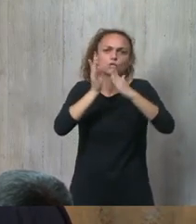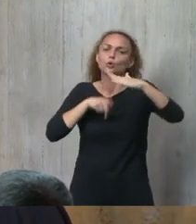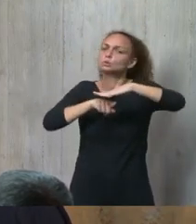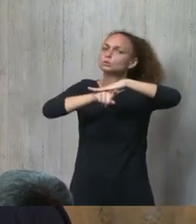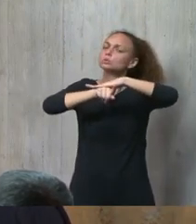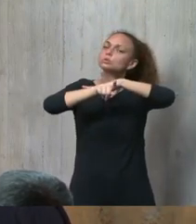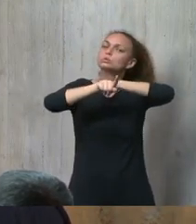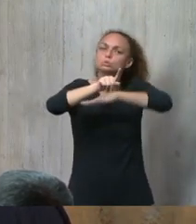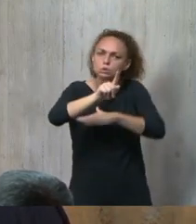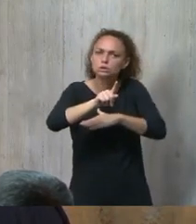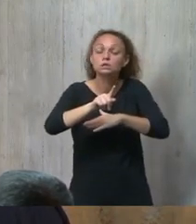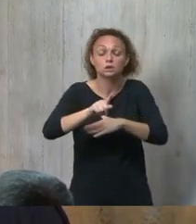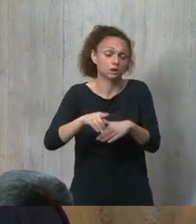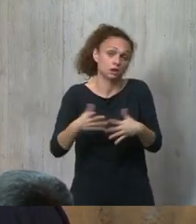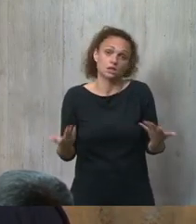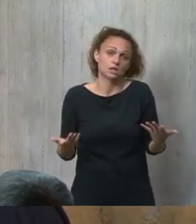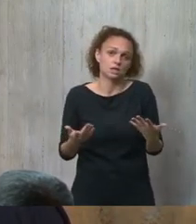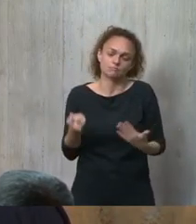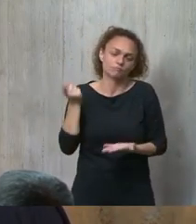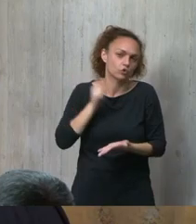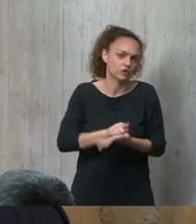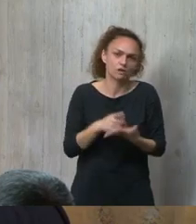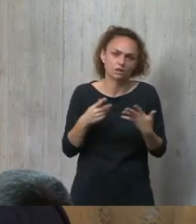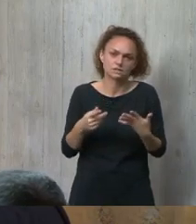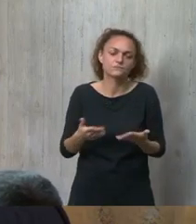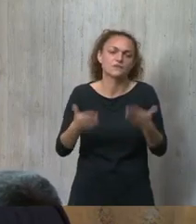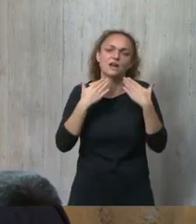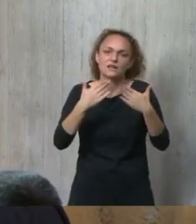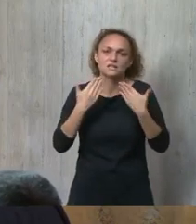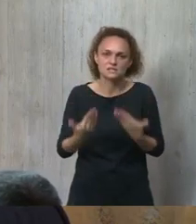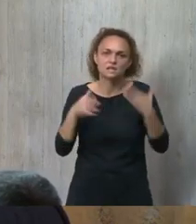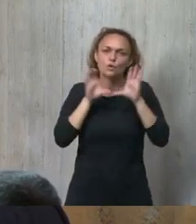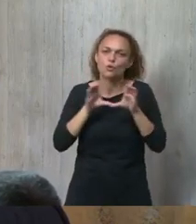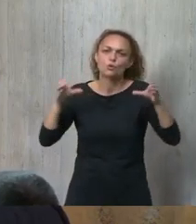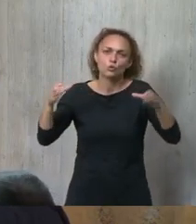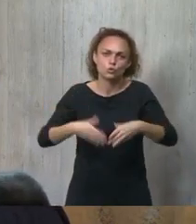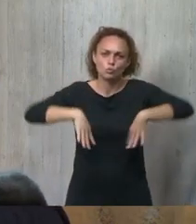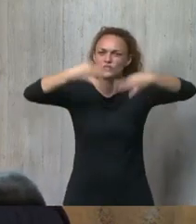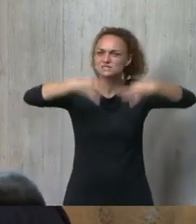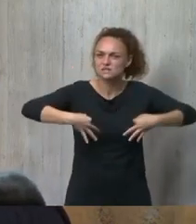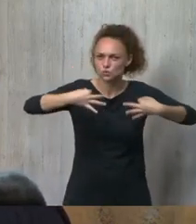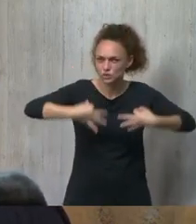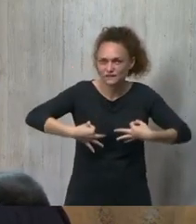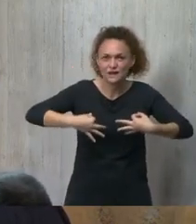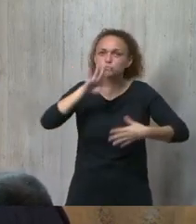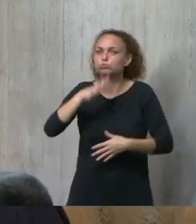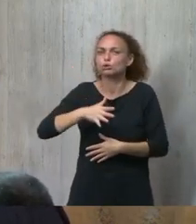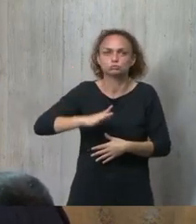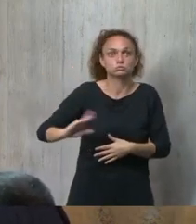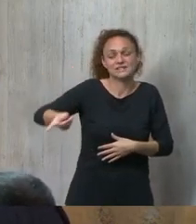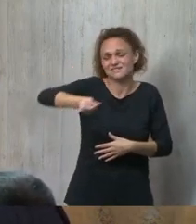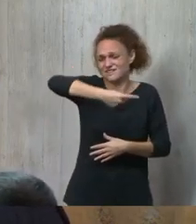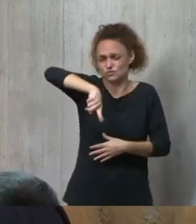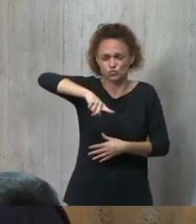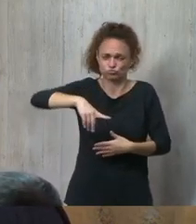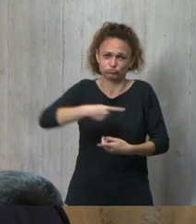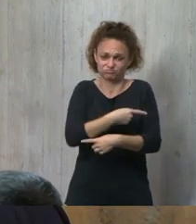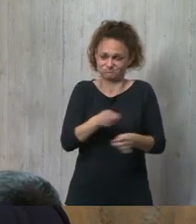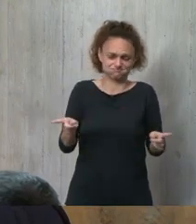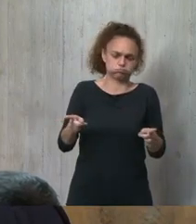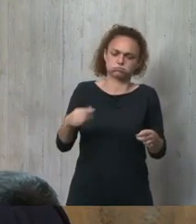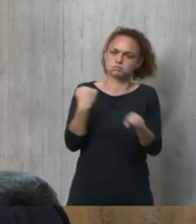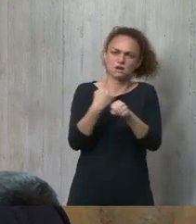desde luego, una vez más, pues agradecerle a todos los cuerpos y fuerzas de seguridad, a todos los equipos de intervención, la gran labor que han estado haciendo. Y también